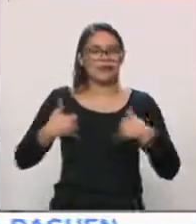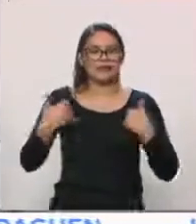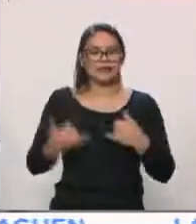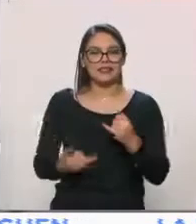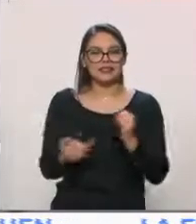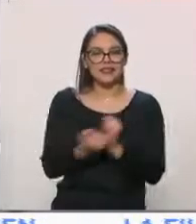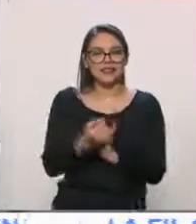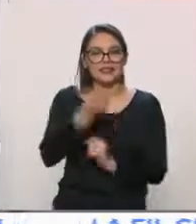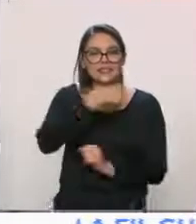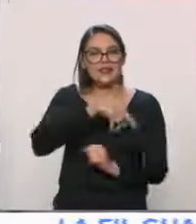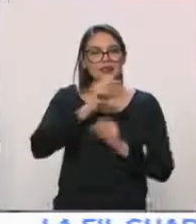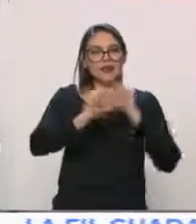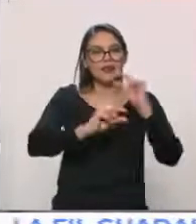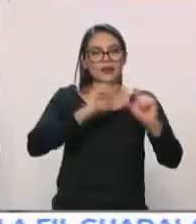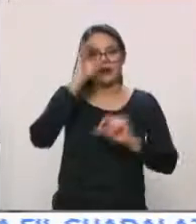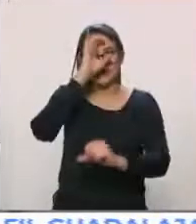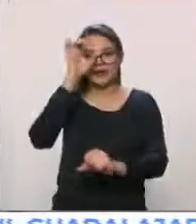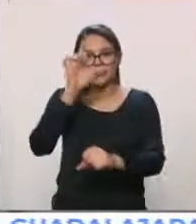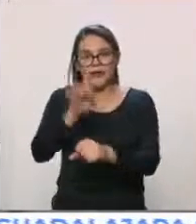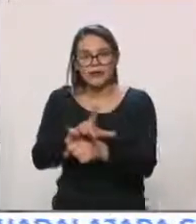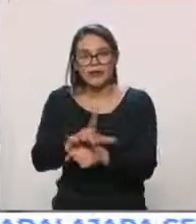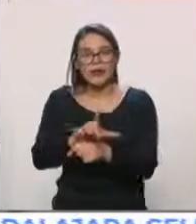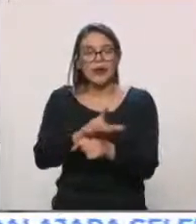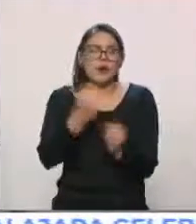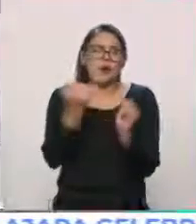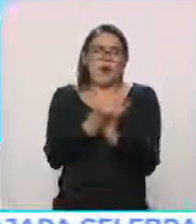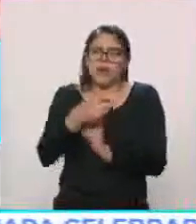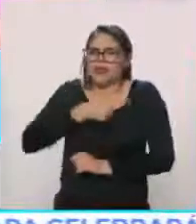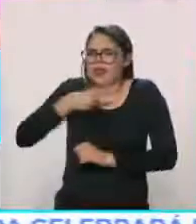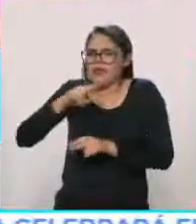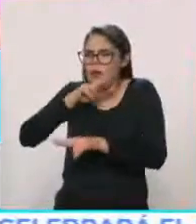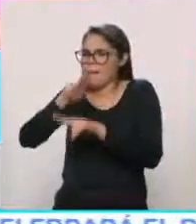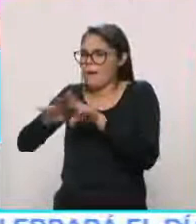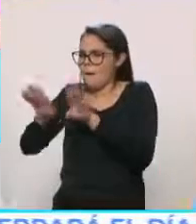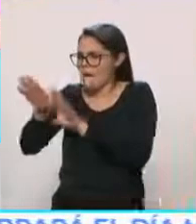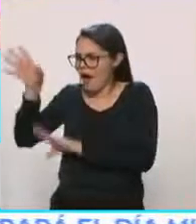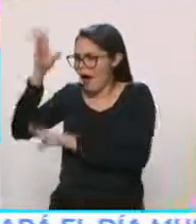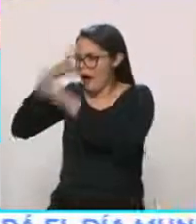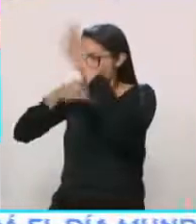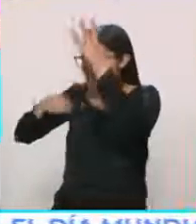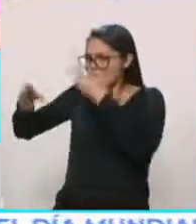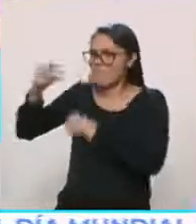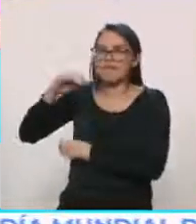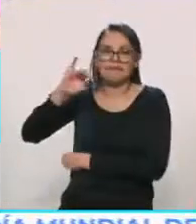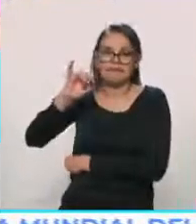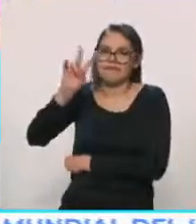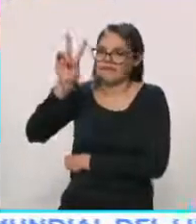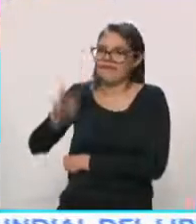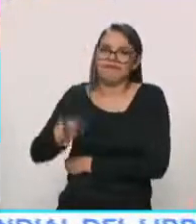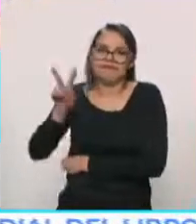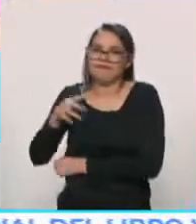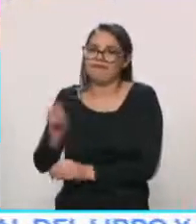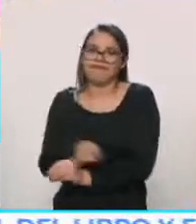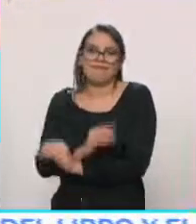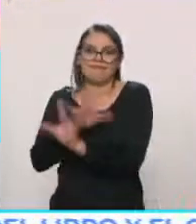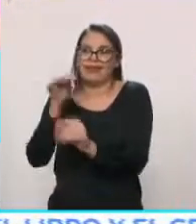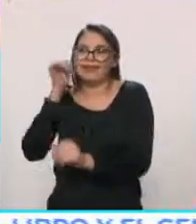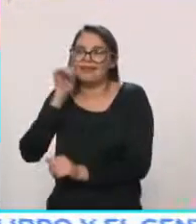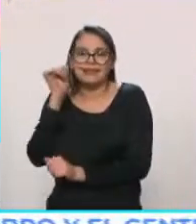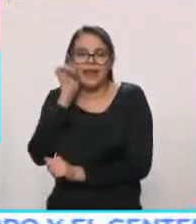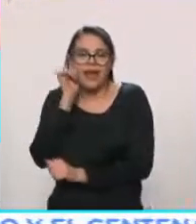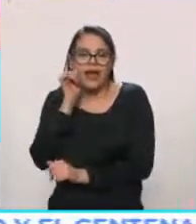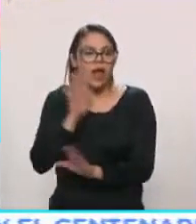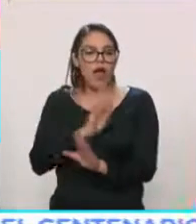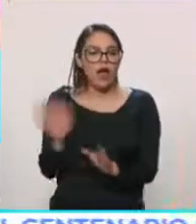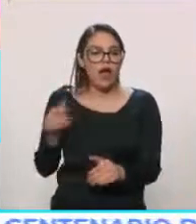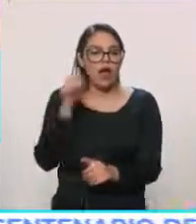cultura... parte también del aprendizaje, ¿no, Jesús? Así es, el aprendizaje, sí, sin duda estamos aprendiendo todo el tiempo,